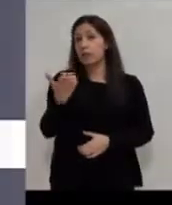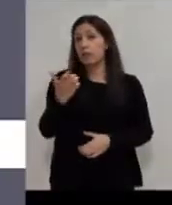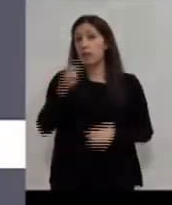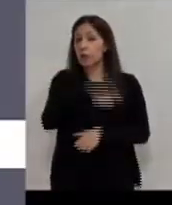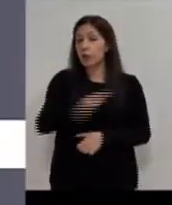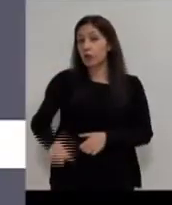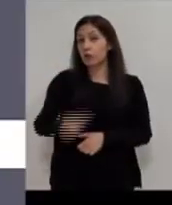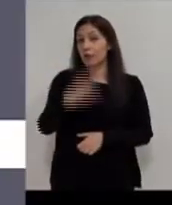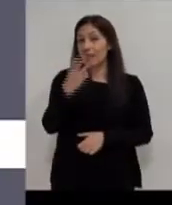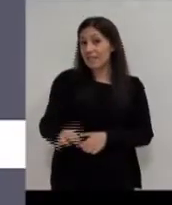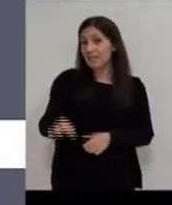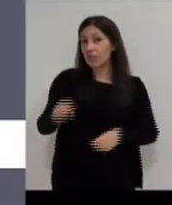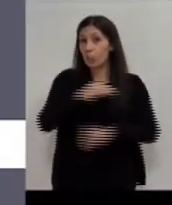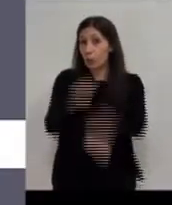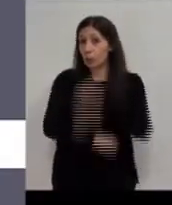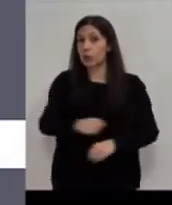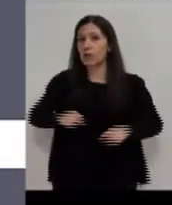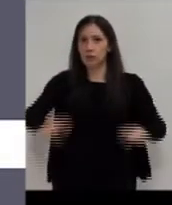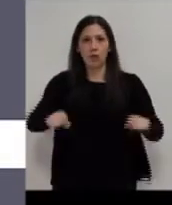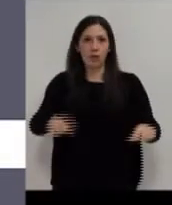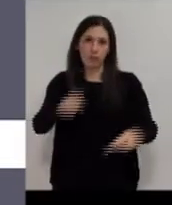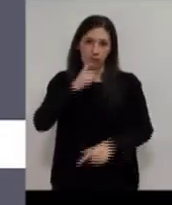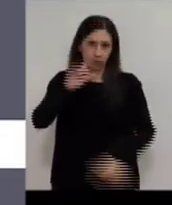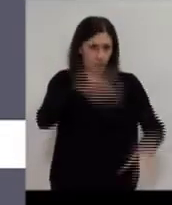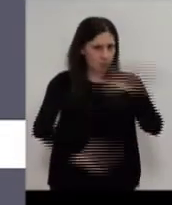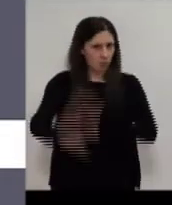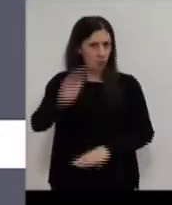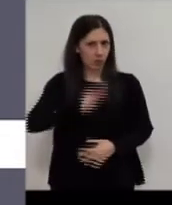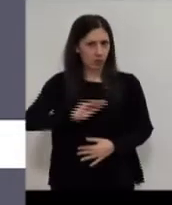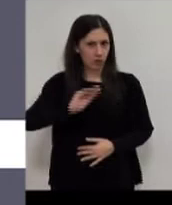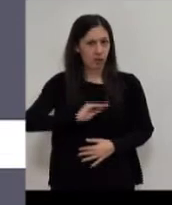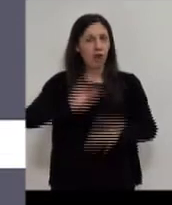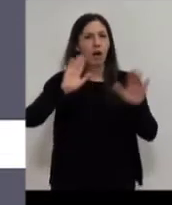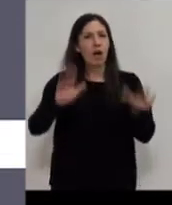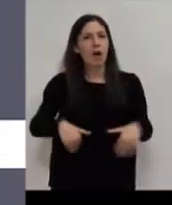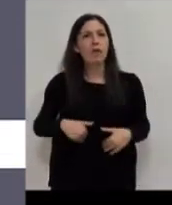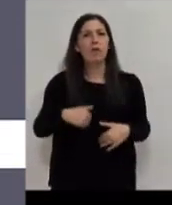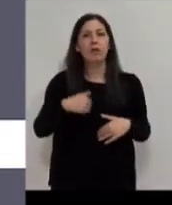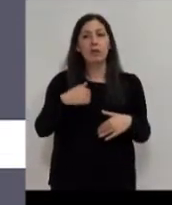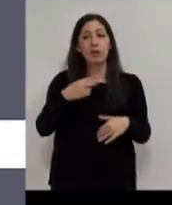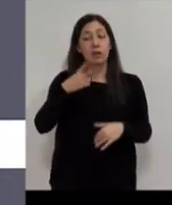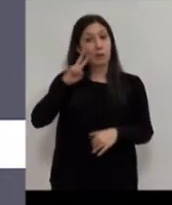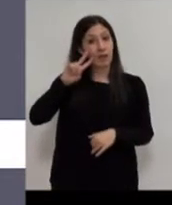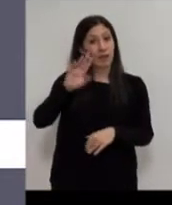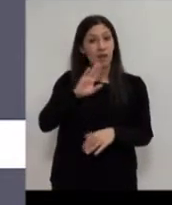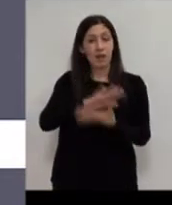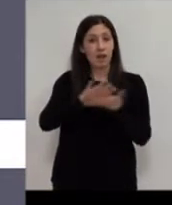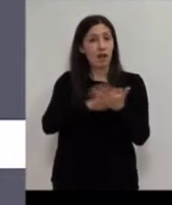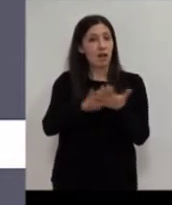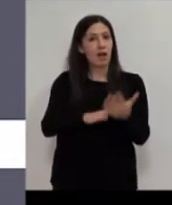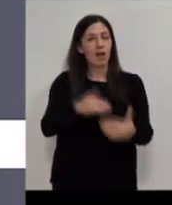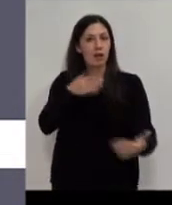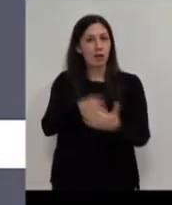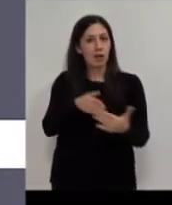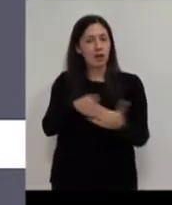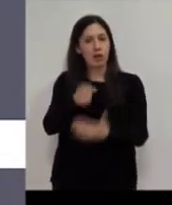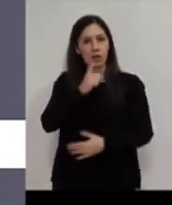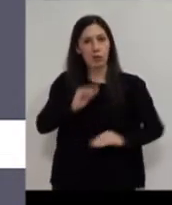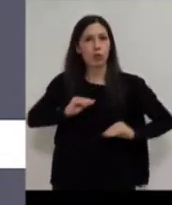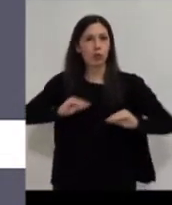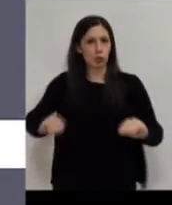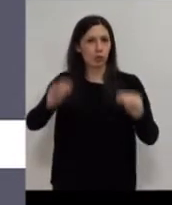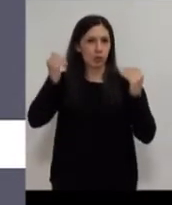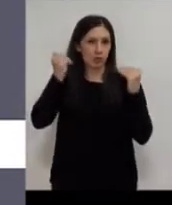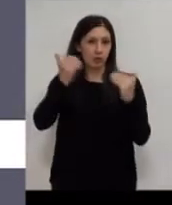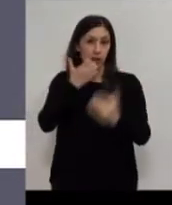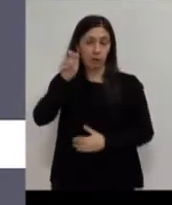personas, porque cuando viajas con 30 sillas de ruedas, pues es muy complejo. Entonces, hemos ido viendo de esta experiencia la dificultad que